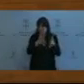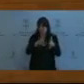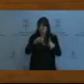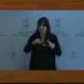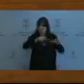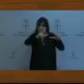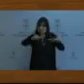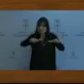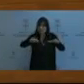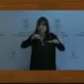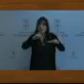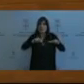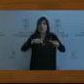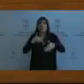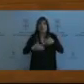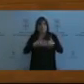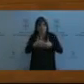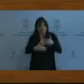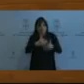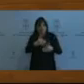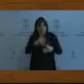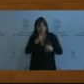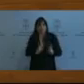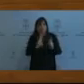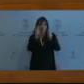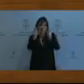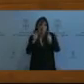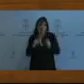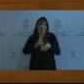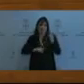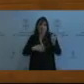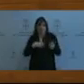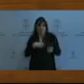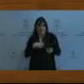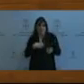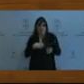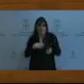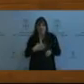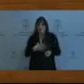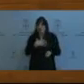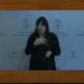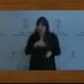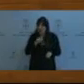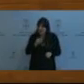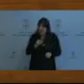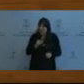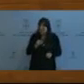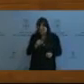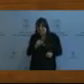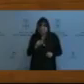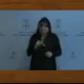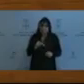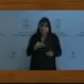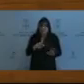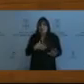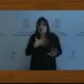para su adjudicación. Puede que en este aspecto deberíamos seguir trabajando generando